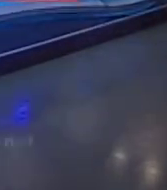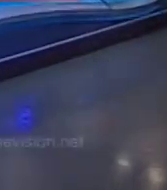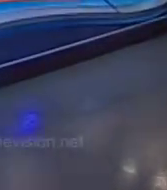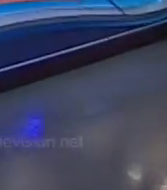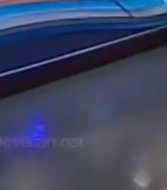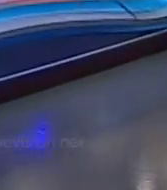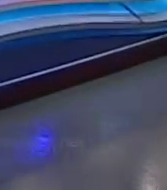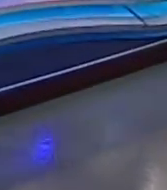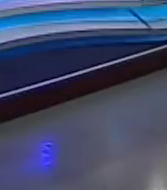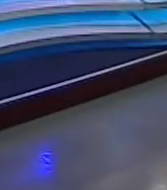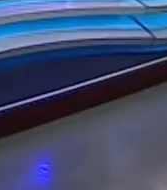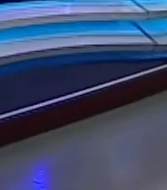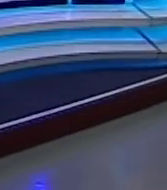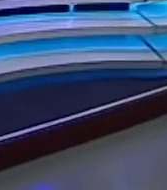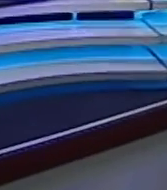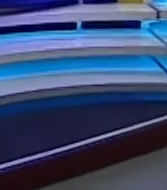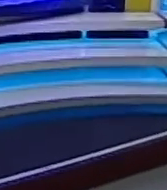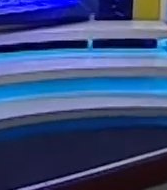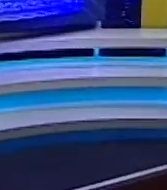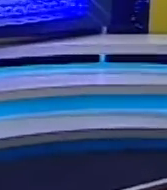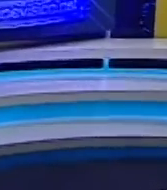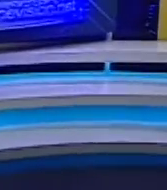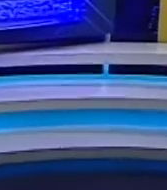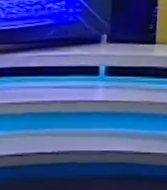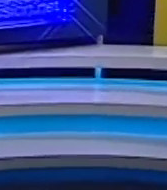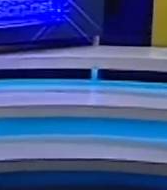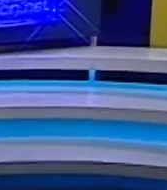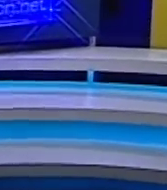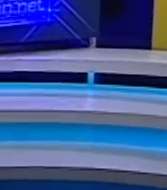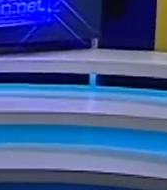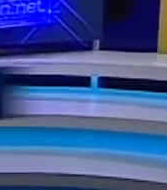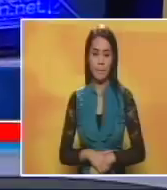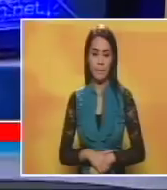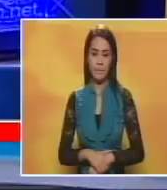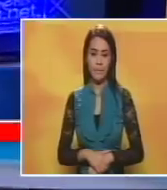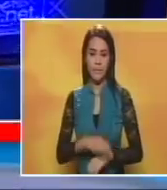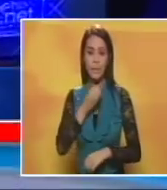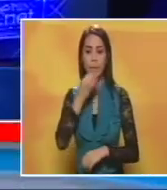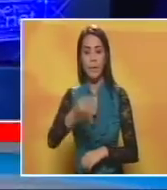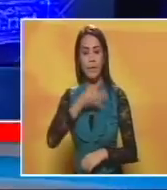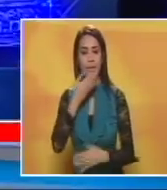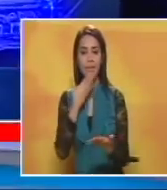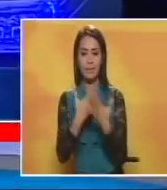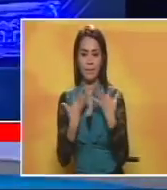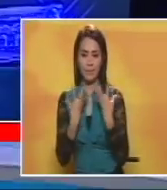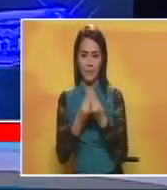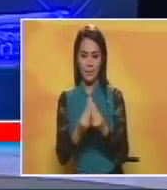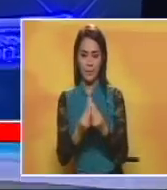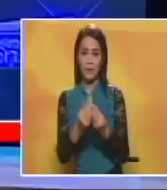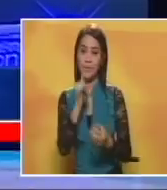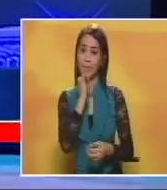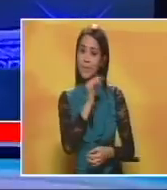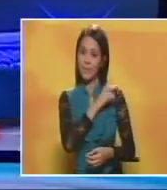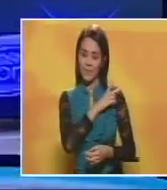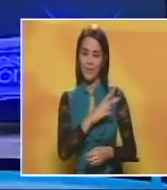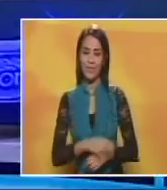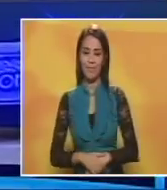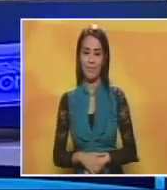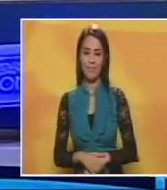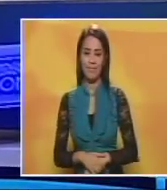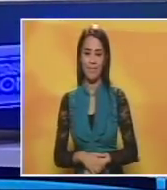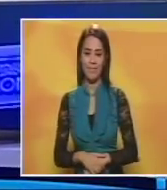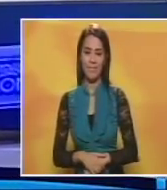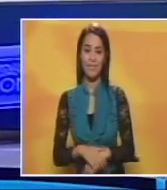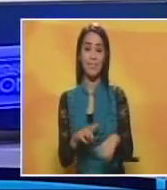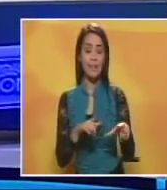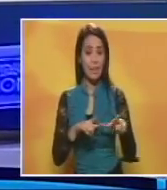Noticiero Venevisión. Información justa y balanceada. Muy buenas tardes, amigos. Gracias por acompañarnos en una nueva edición de Noticiero